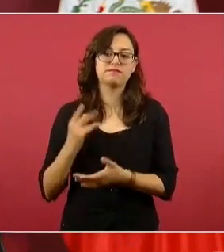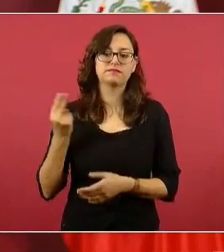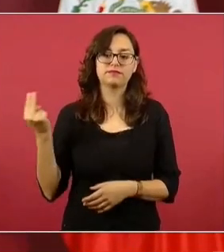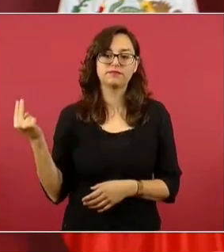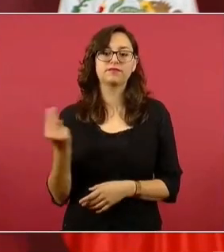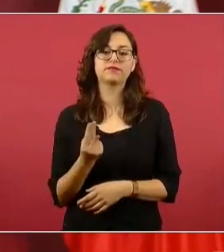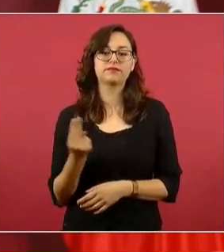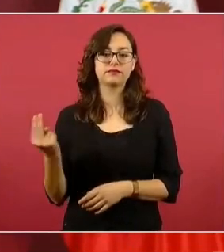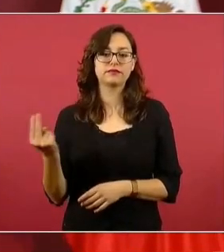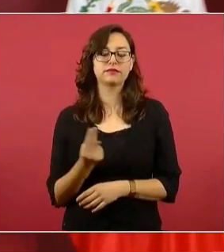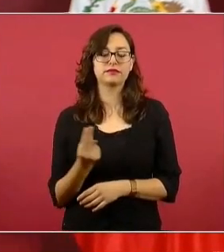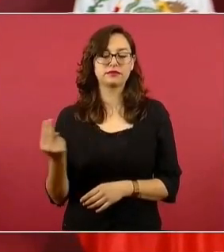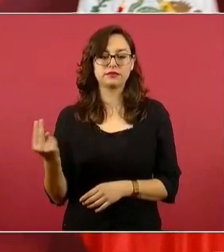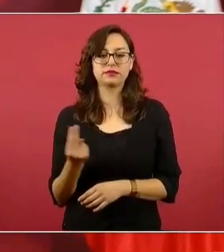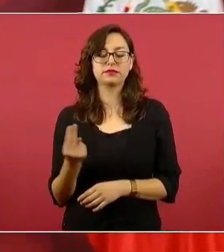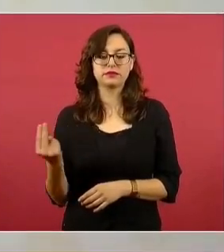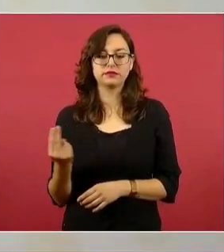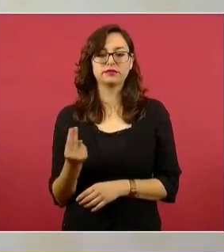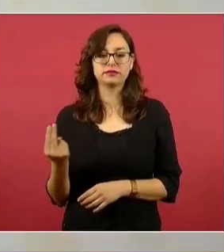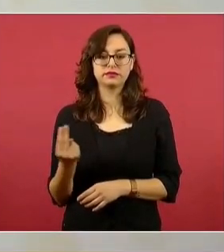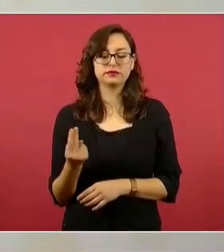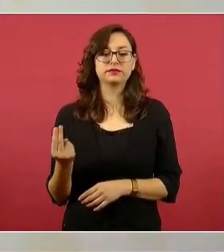Porque el pueblo